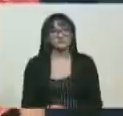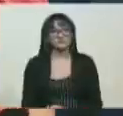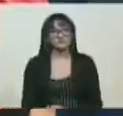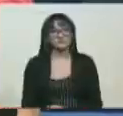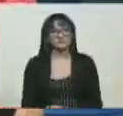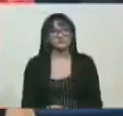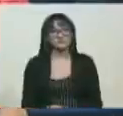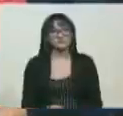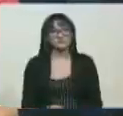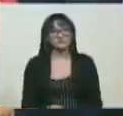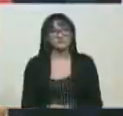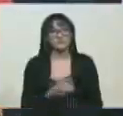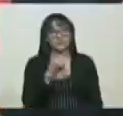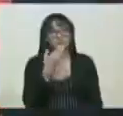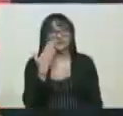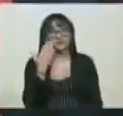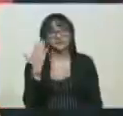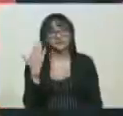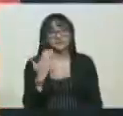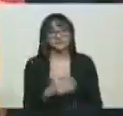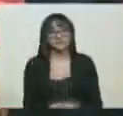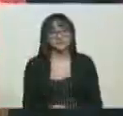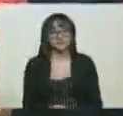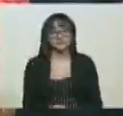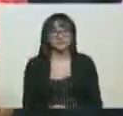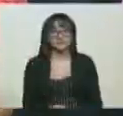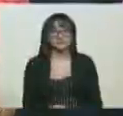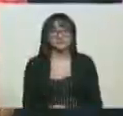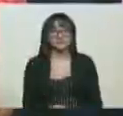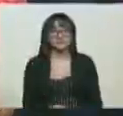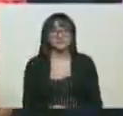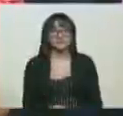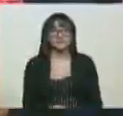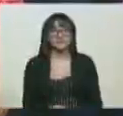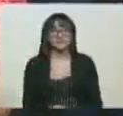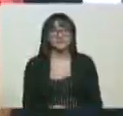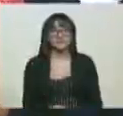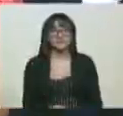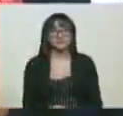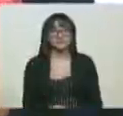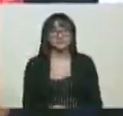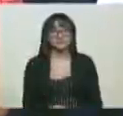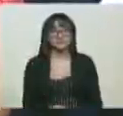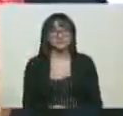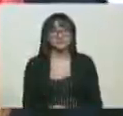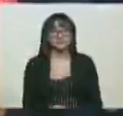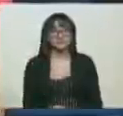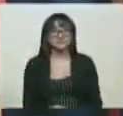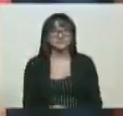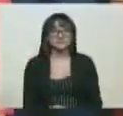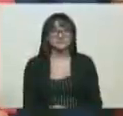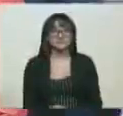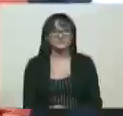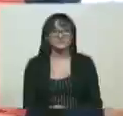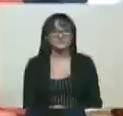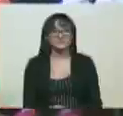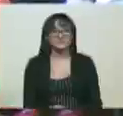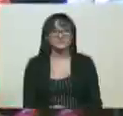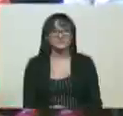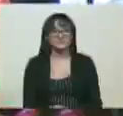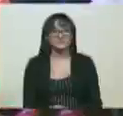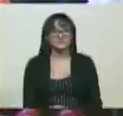Silita, Silita la bonita. Me importas tú, y tú, y tú,